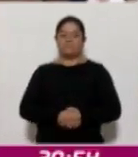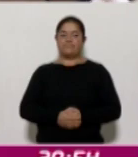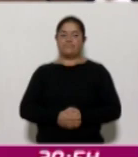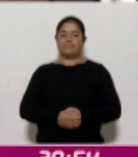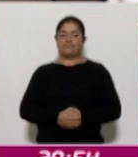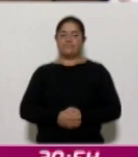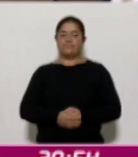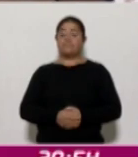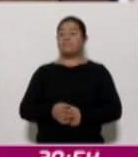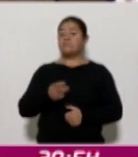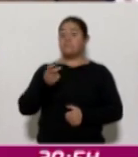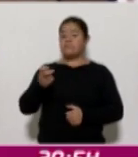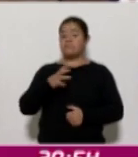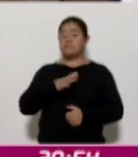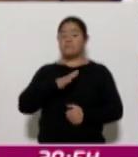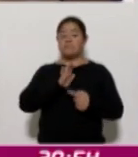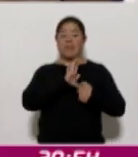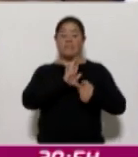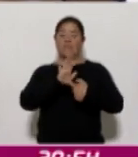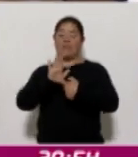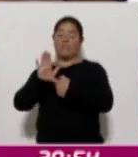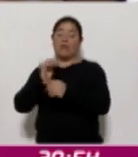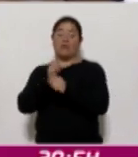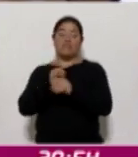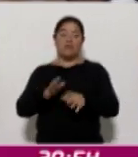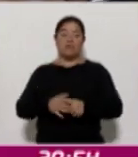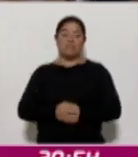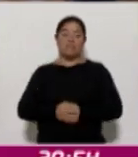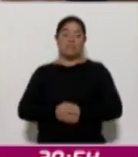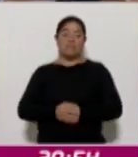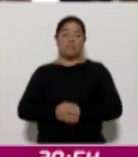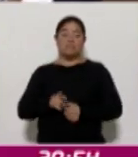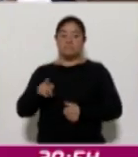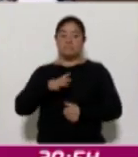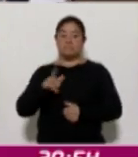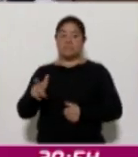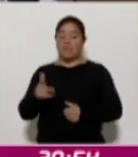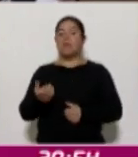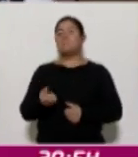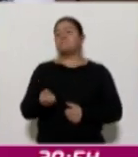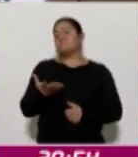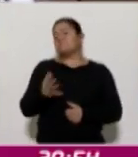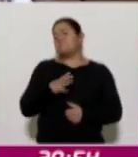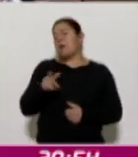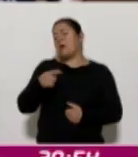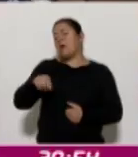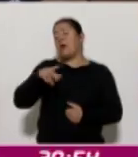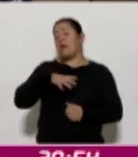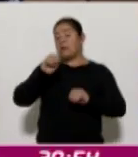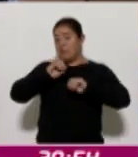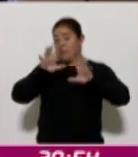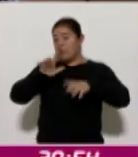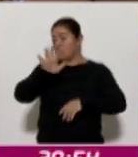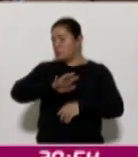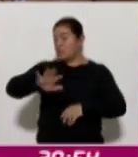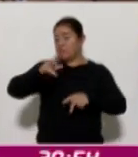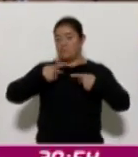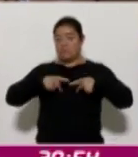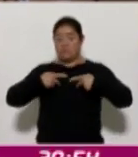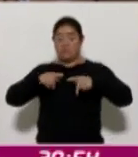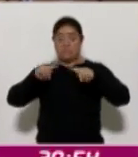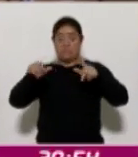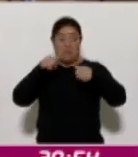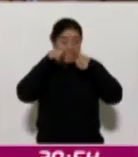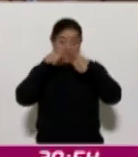Este ejercicio de rendición de informe, pues uno es ejercicio de rendición de cuentas, de transparencia, que la sociedad tlaxcalteca siempre está